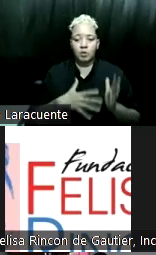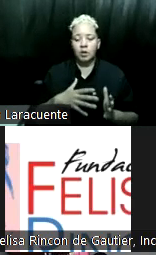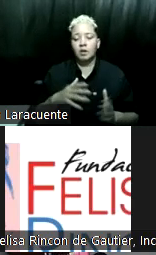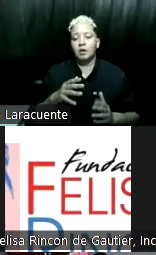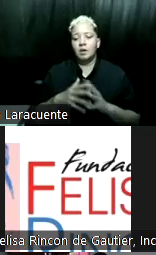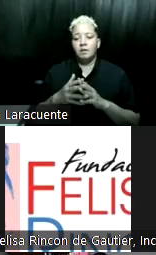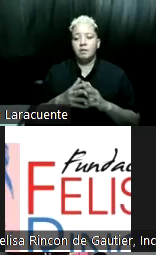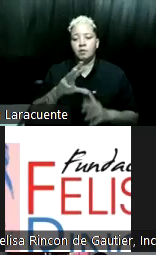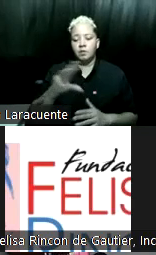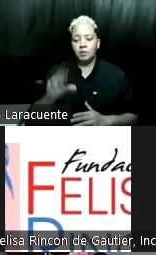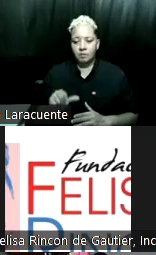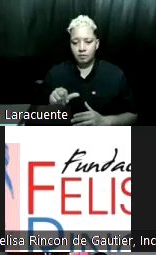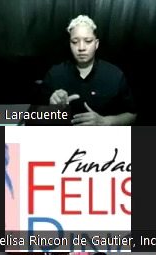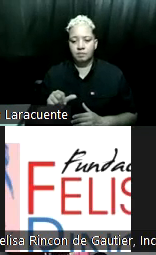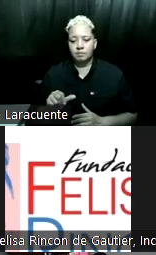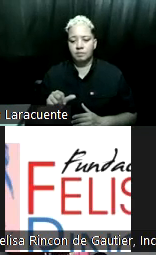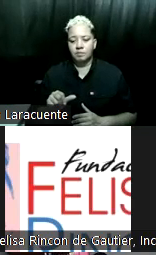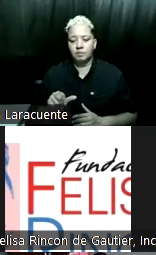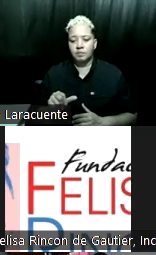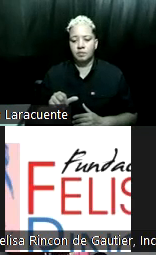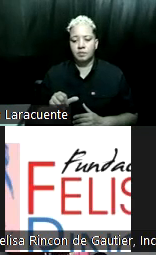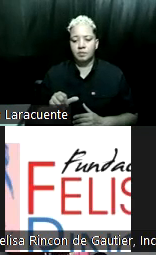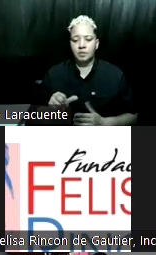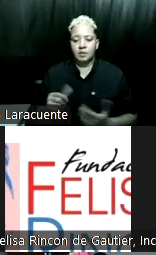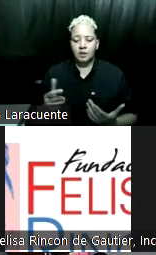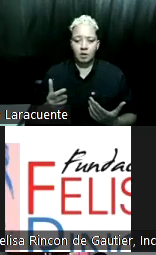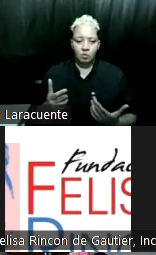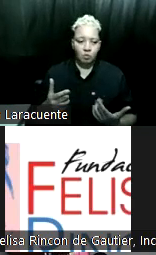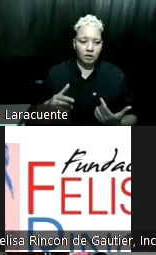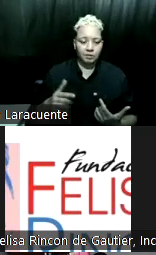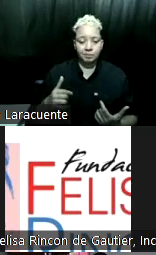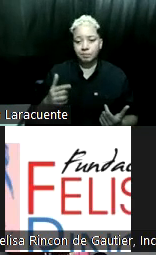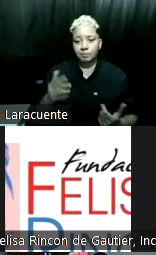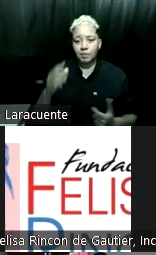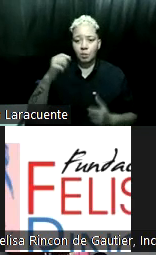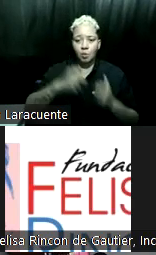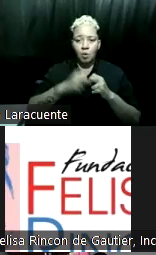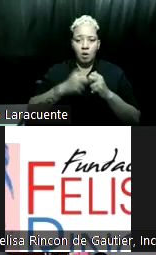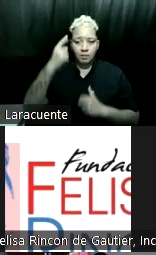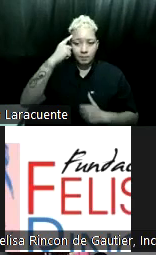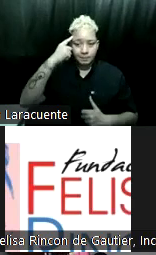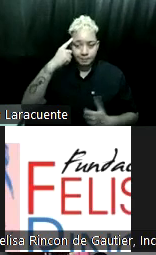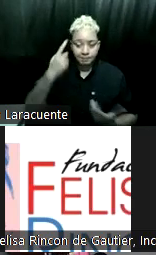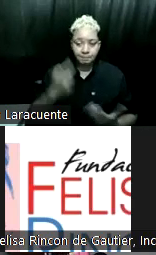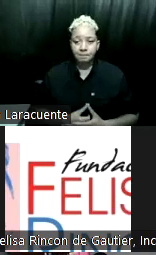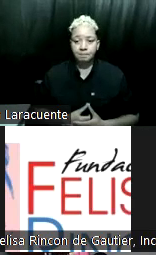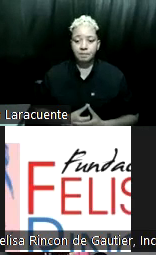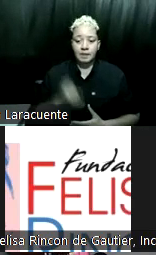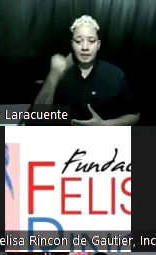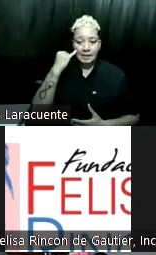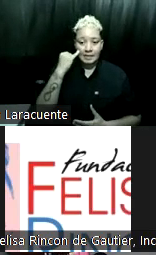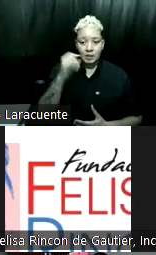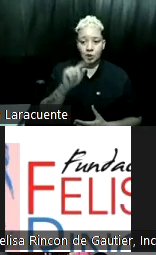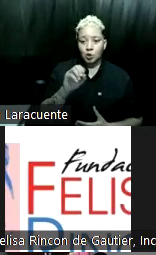Chinot, según el artículo, padecía de sus facultades mentales. Si Toño Bicicleta fue